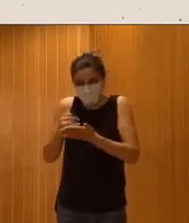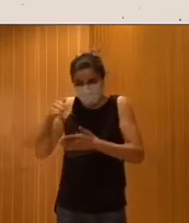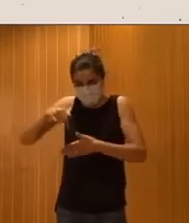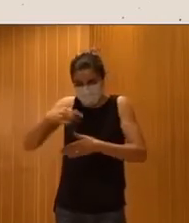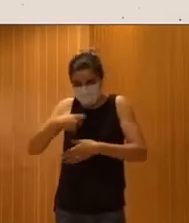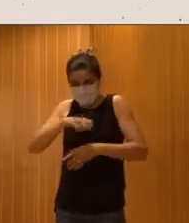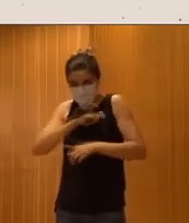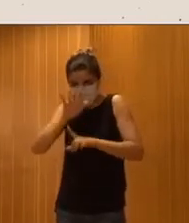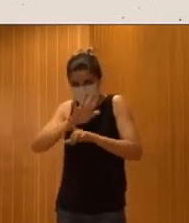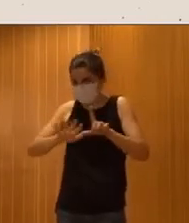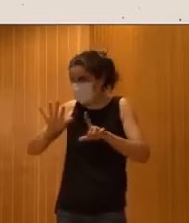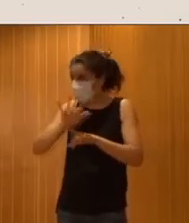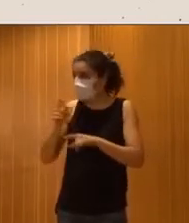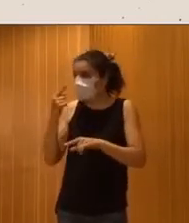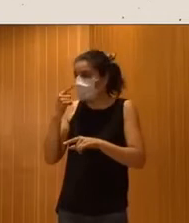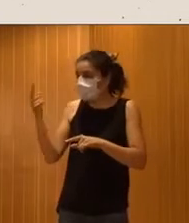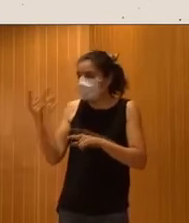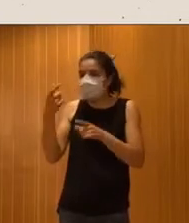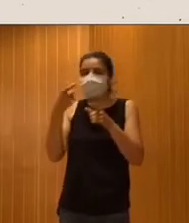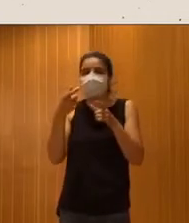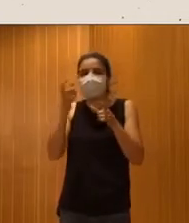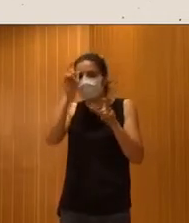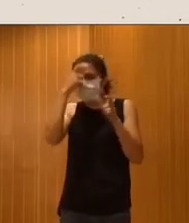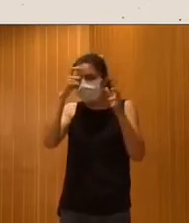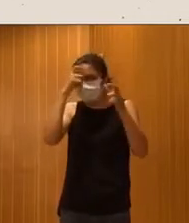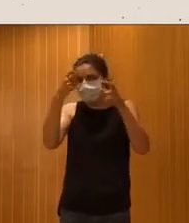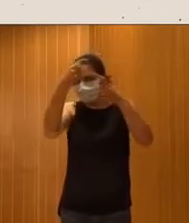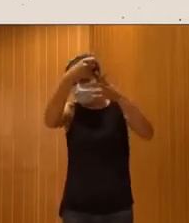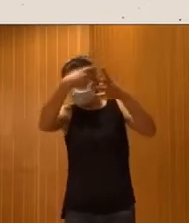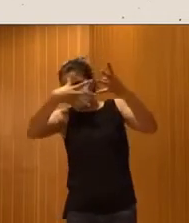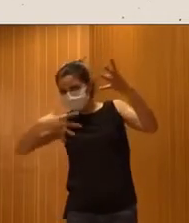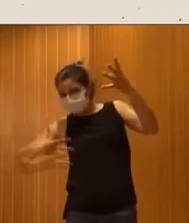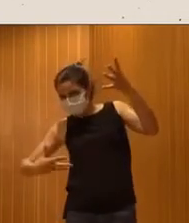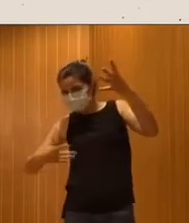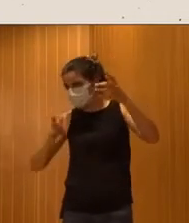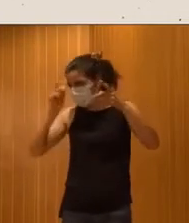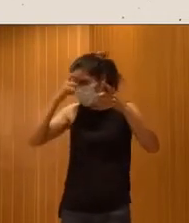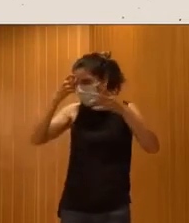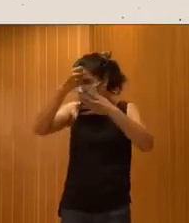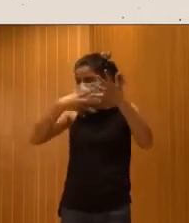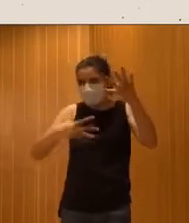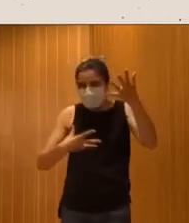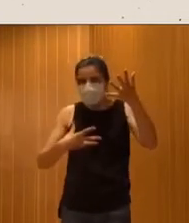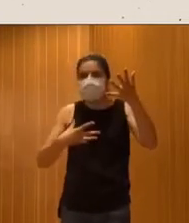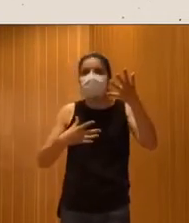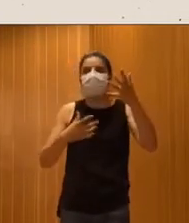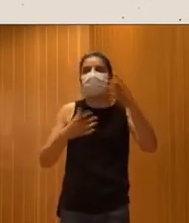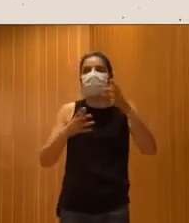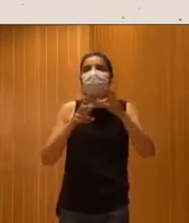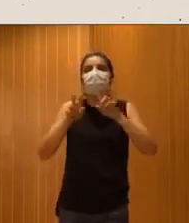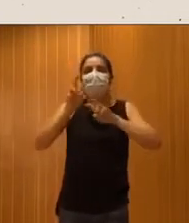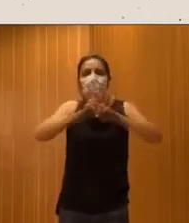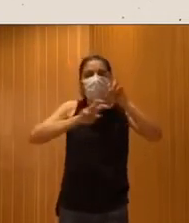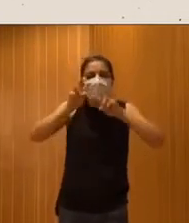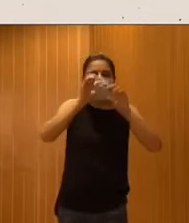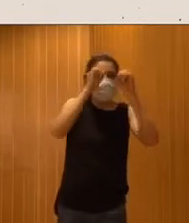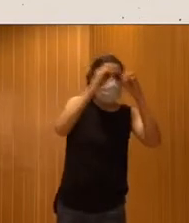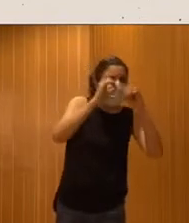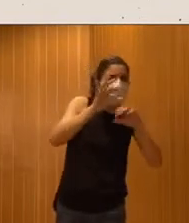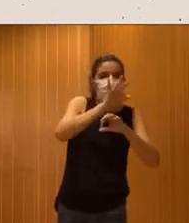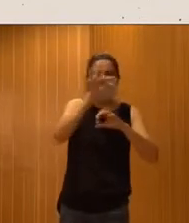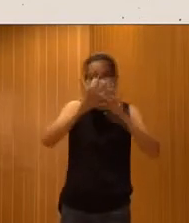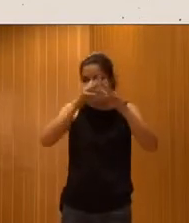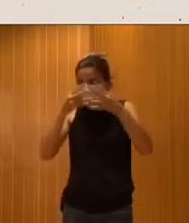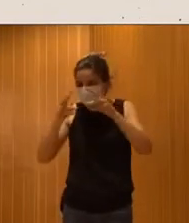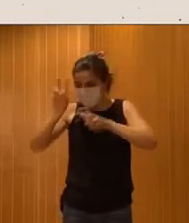prescripción, y ahí tenemos un montón de conceptos que pusimos en las búsquedas. Utilizamos Medline y Google